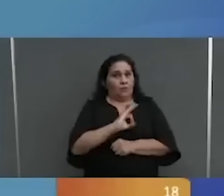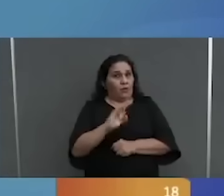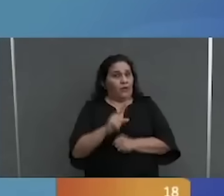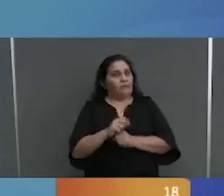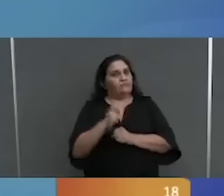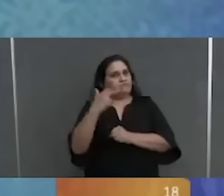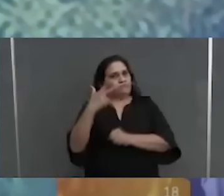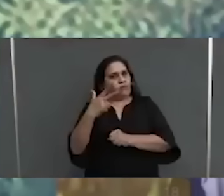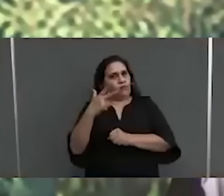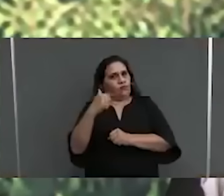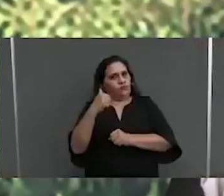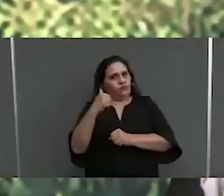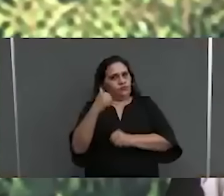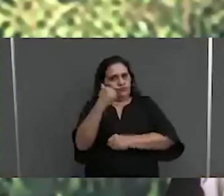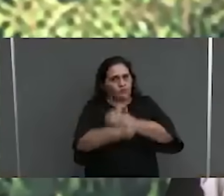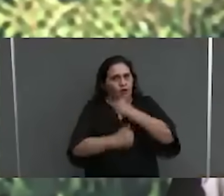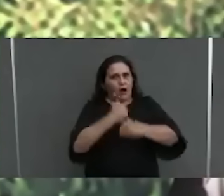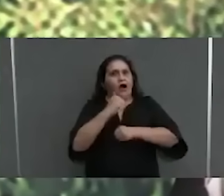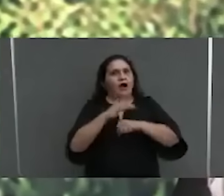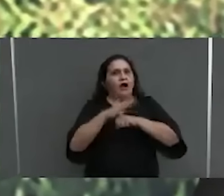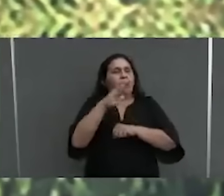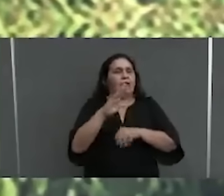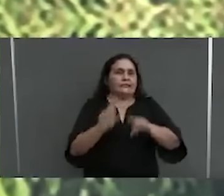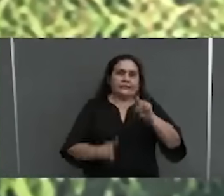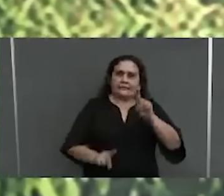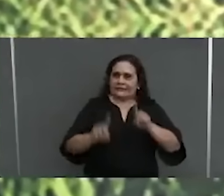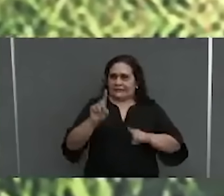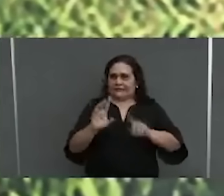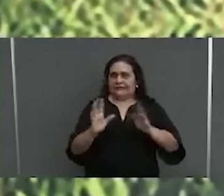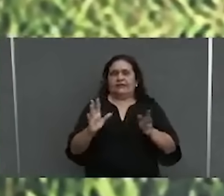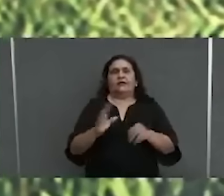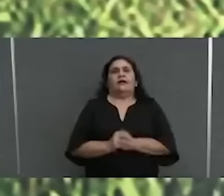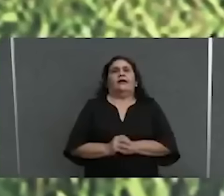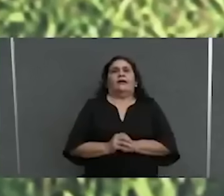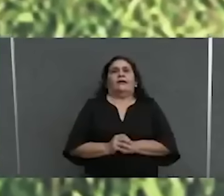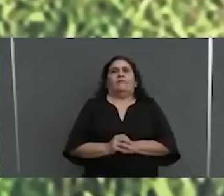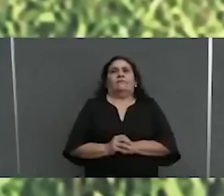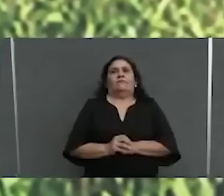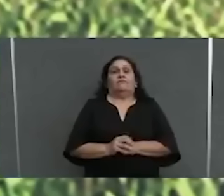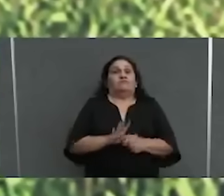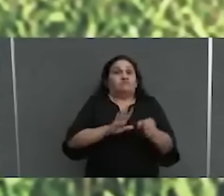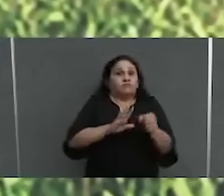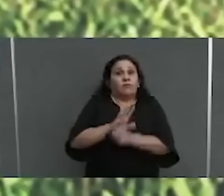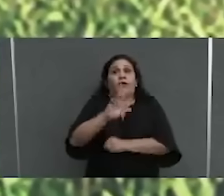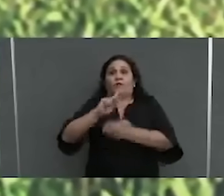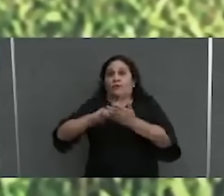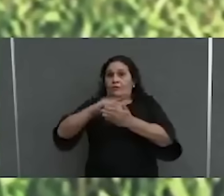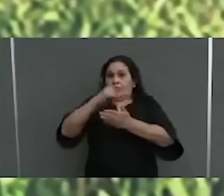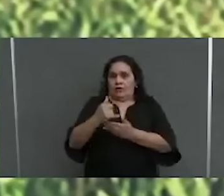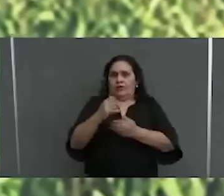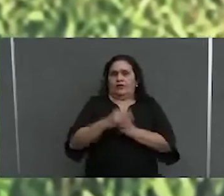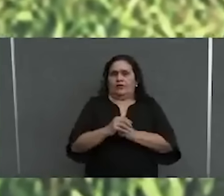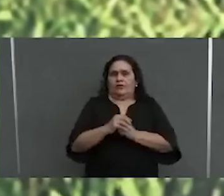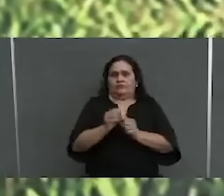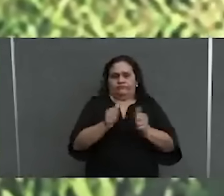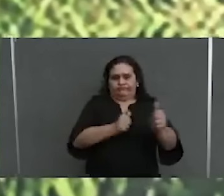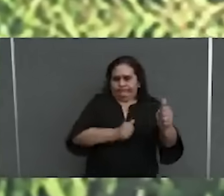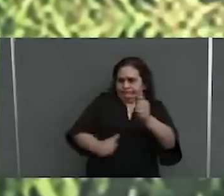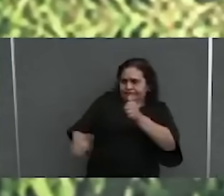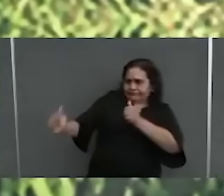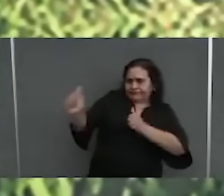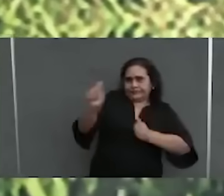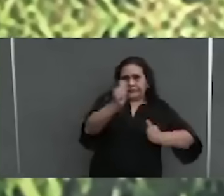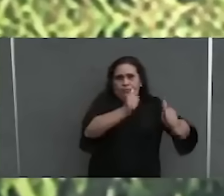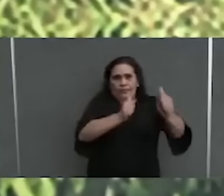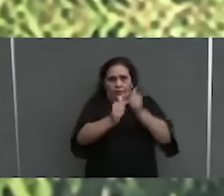según las condiciones. Ahora, ¿qué proyectos hemos estado trabajando que hacen sinergia con los polos y con lo que